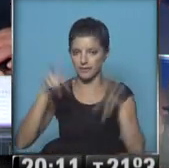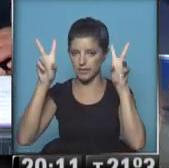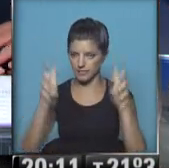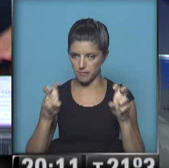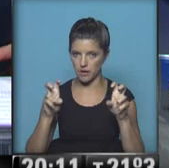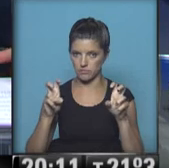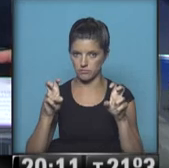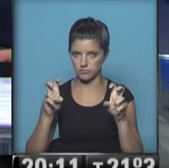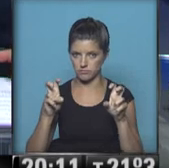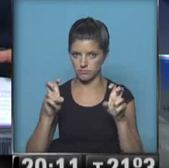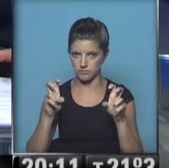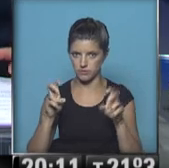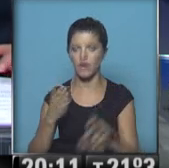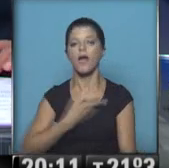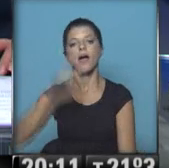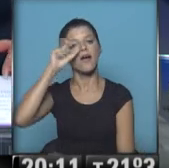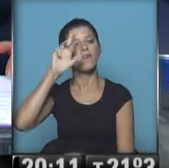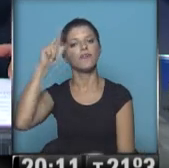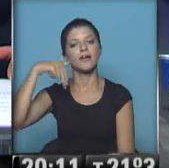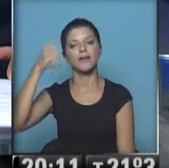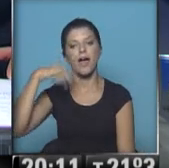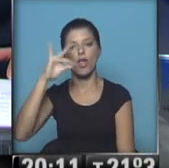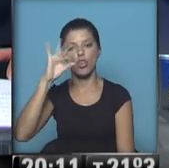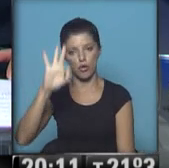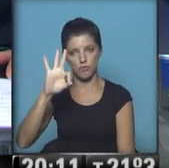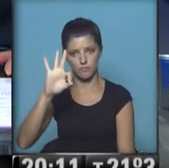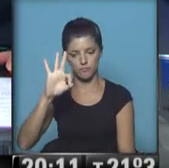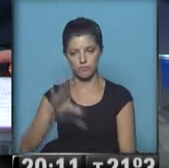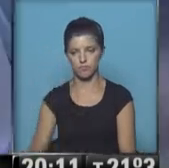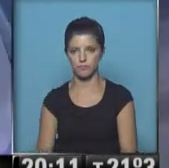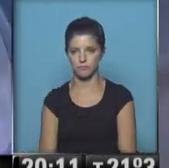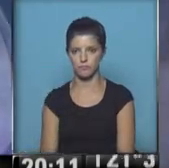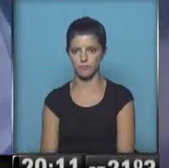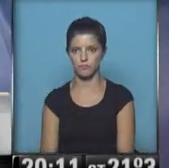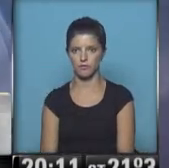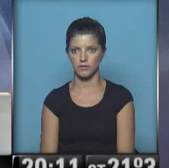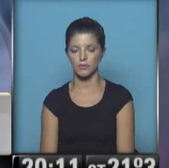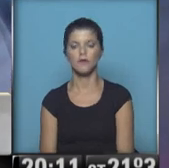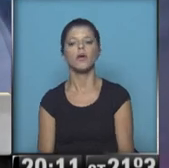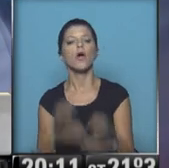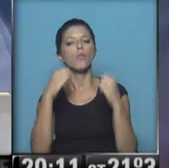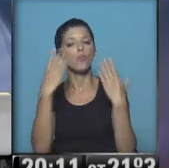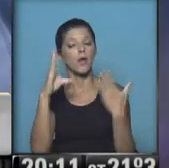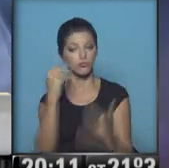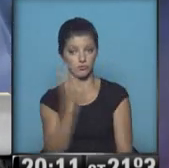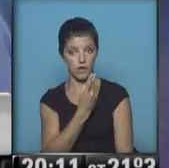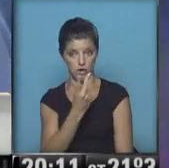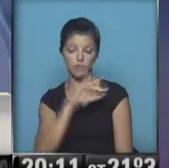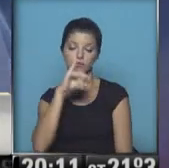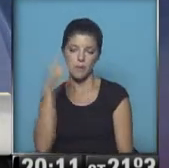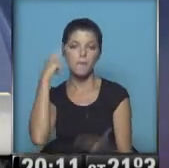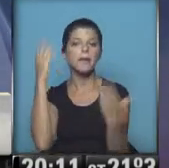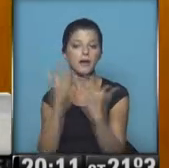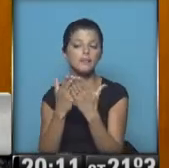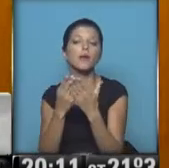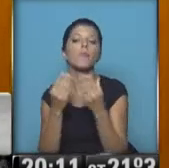del volcán chileno. Fernando Alonso con el móvil. Fernando, adelante. Pablo, Cecilia, ¿qué tal? Buenas noches. Sí, para analizar un poco